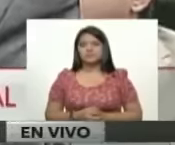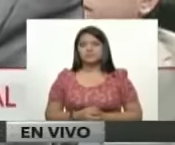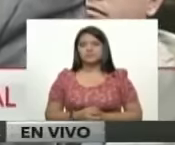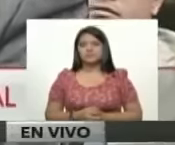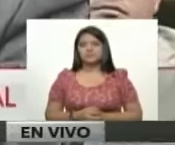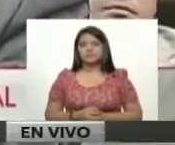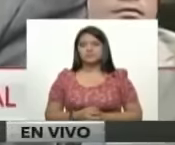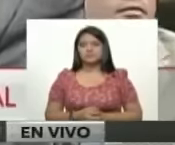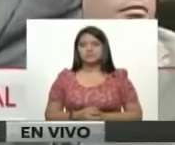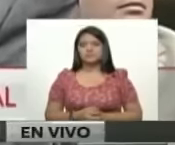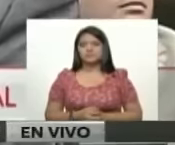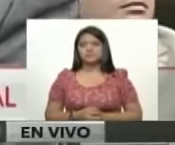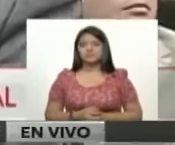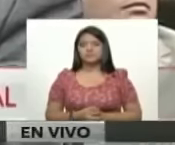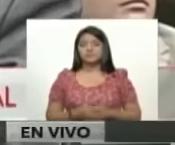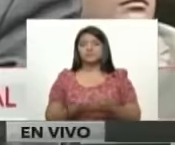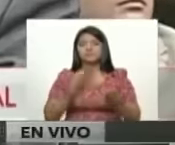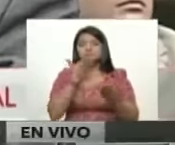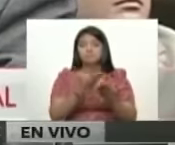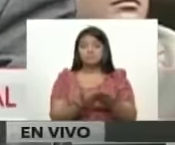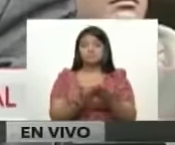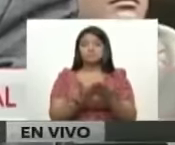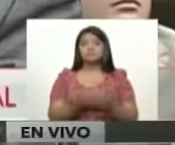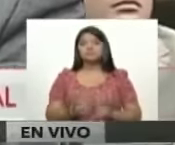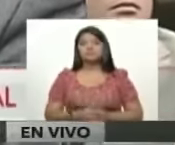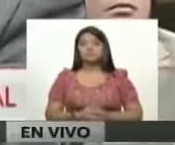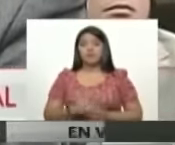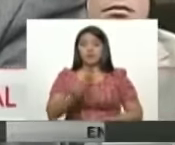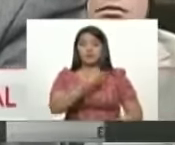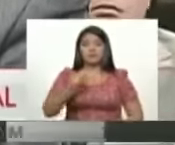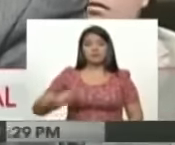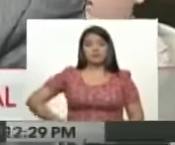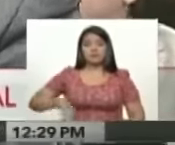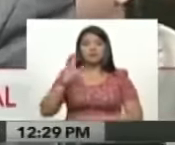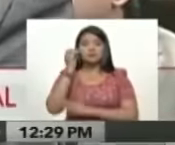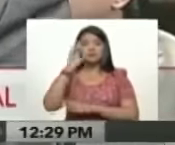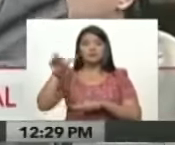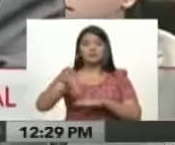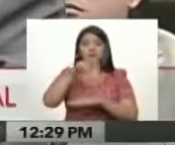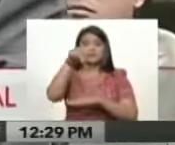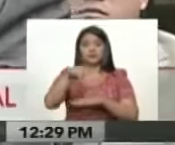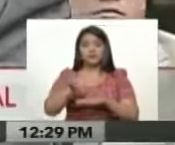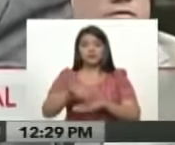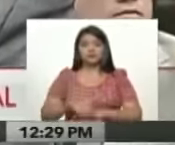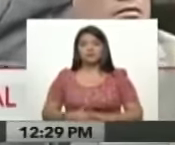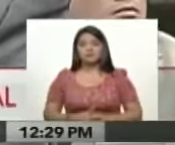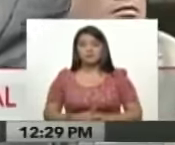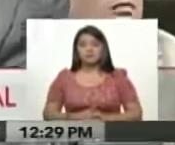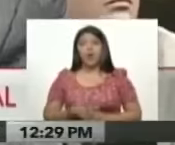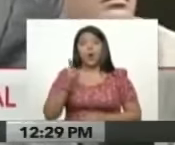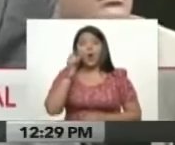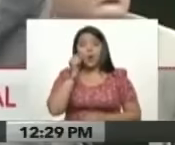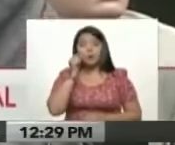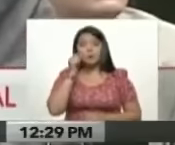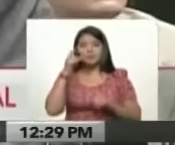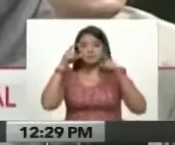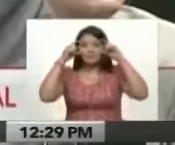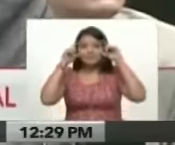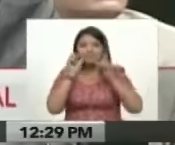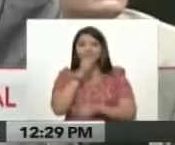sentido, postulo para presidente de la Asamblea Nacional a Henry Ramos Aluc.